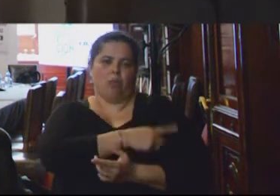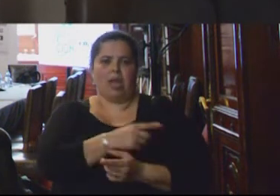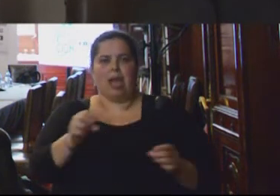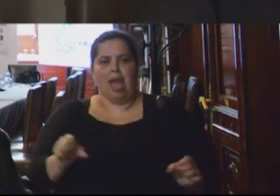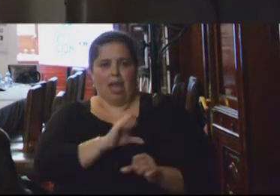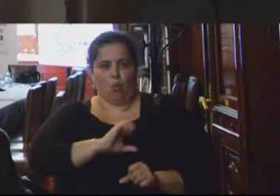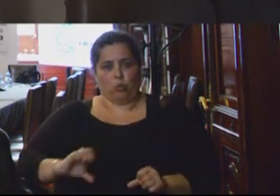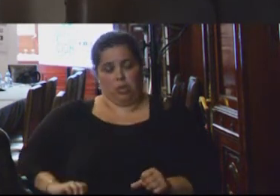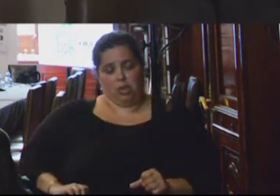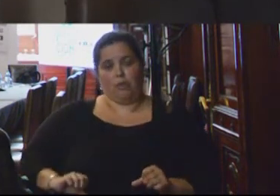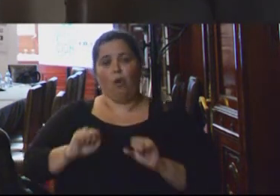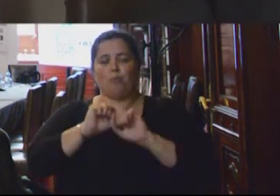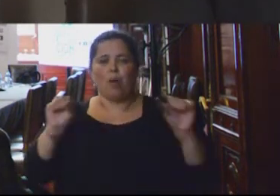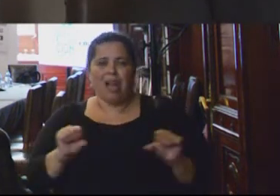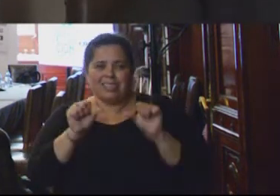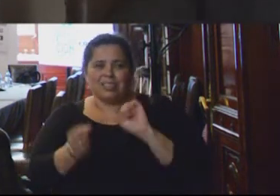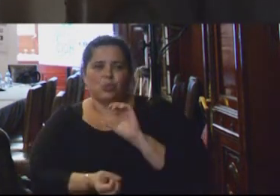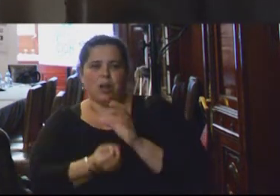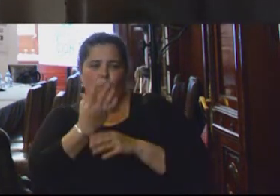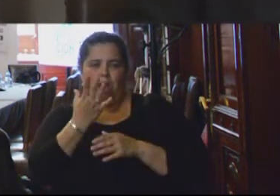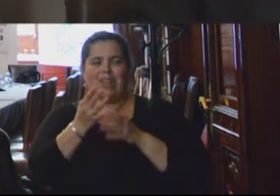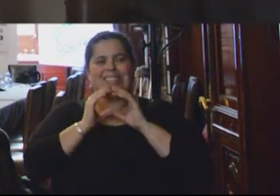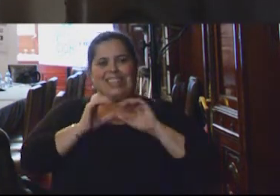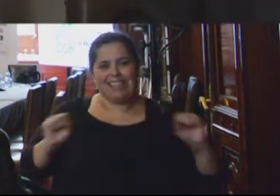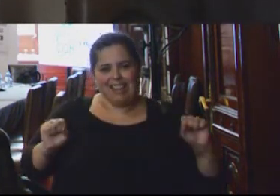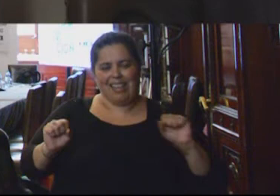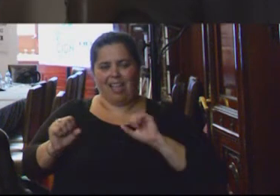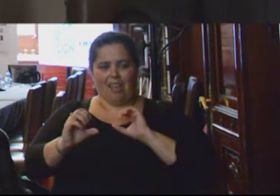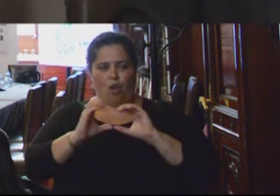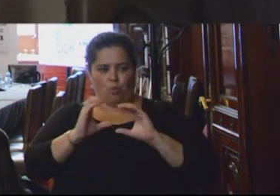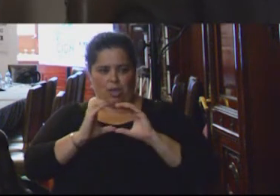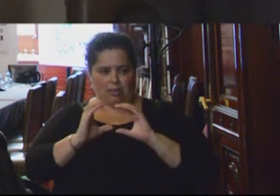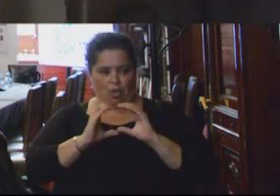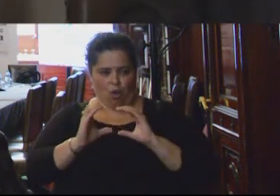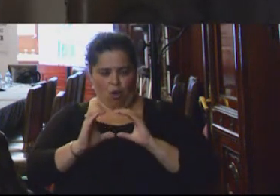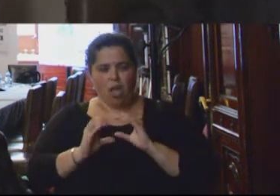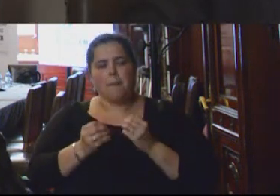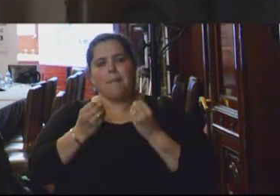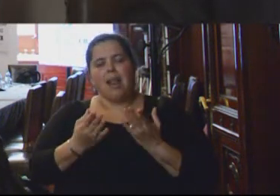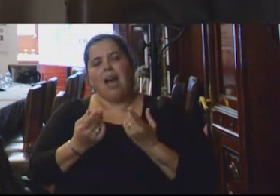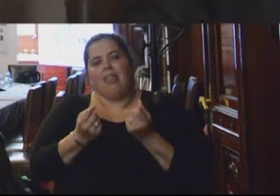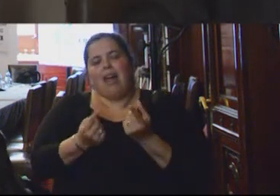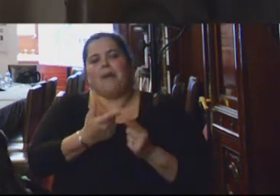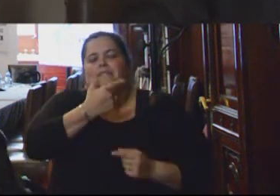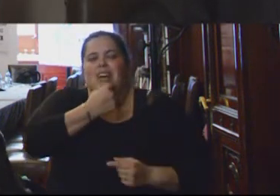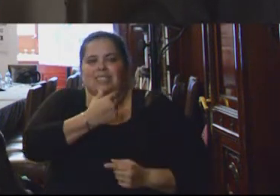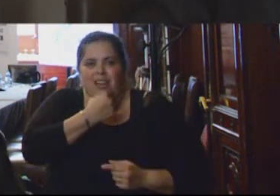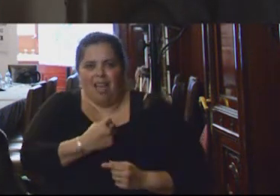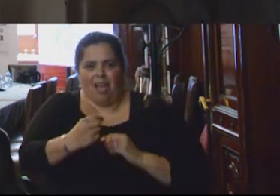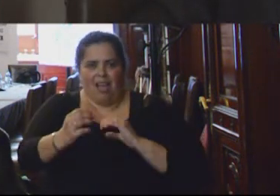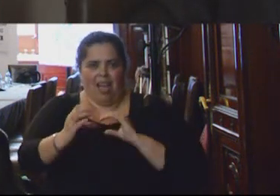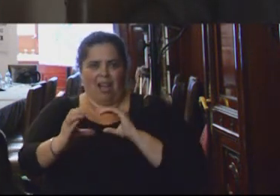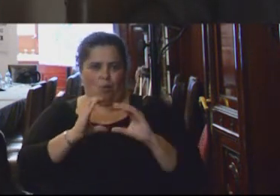la Secretaría de Comunicación, la SECOM, para que sea una facilitadora de la comunicación pública y no un